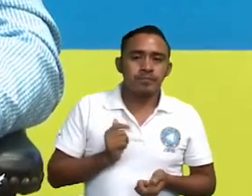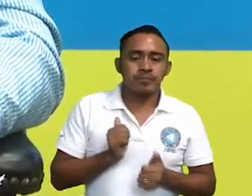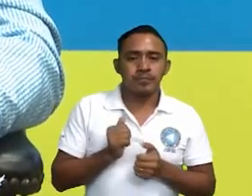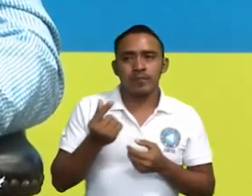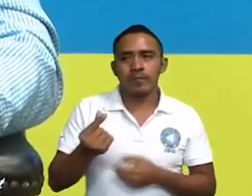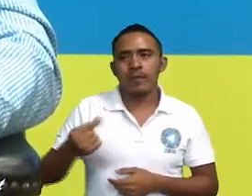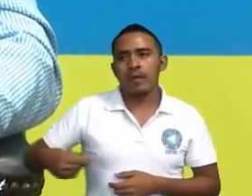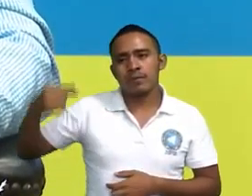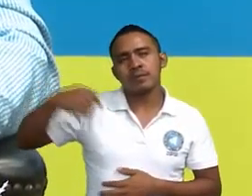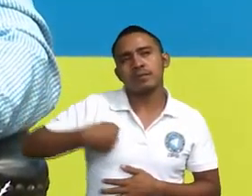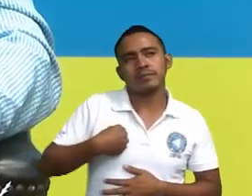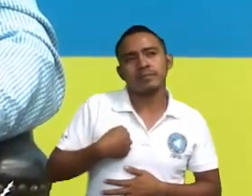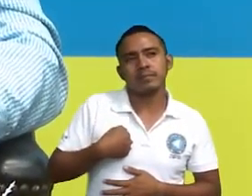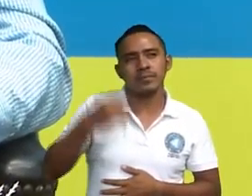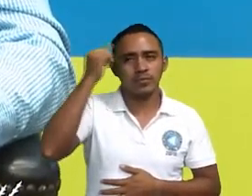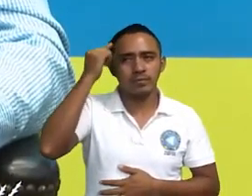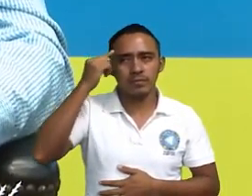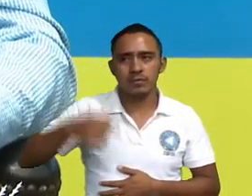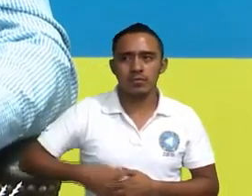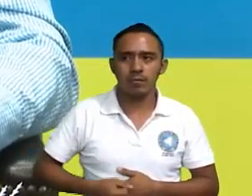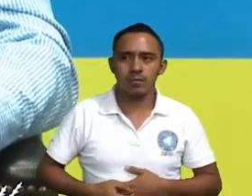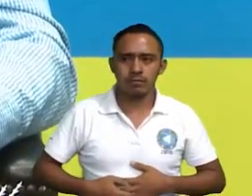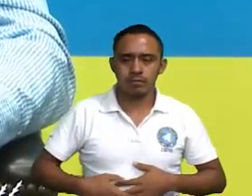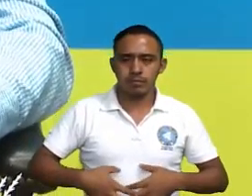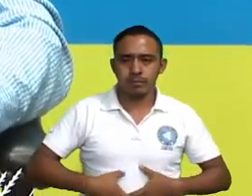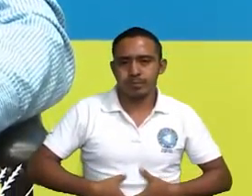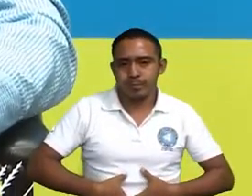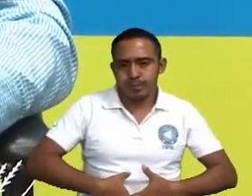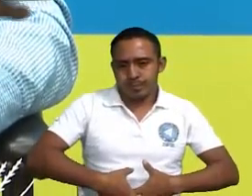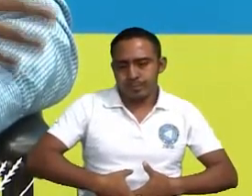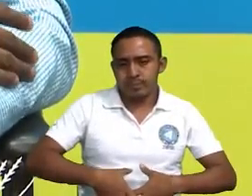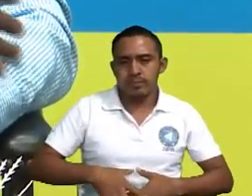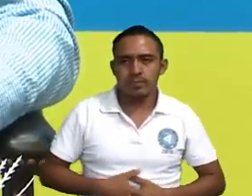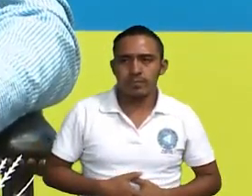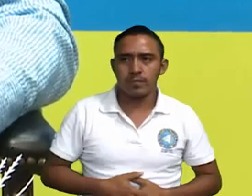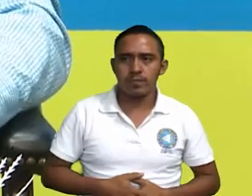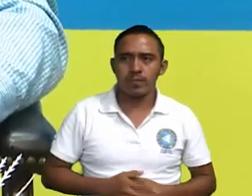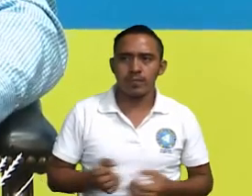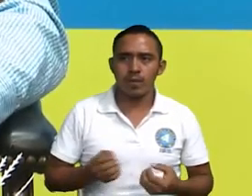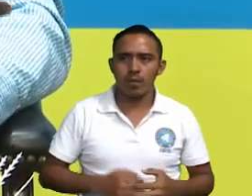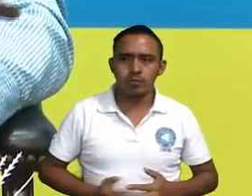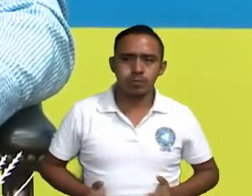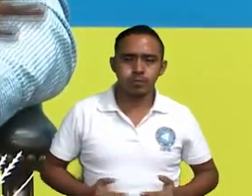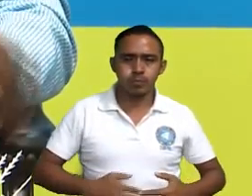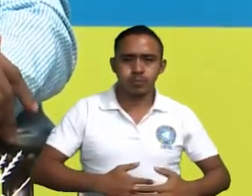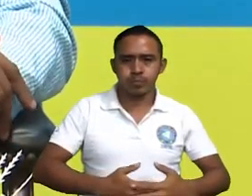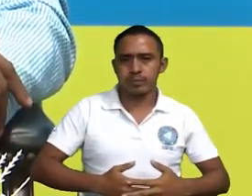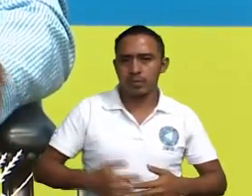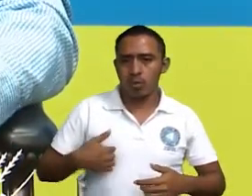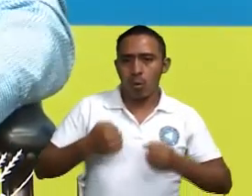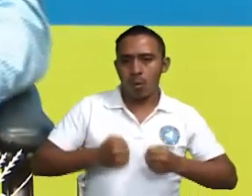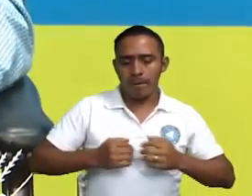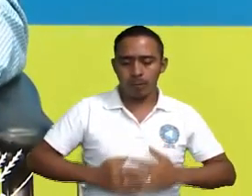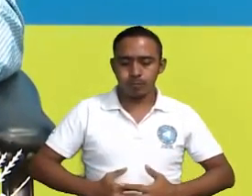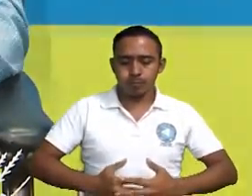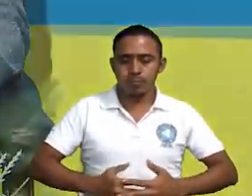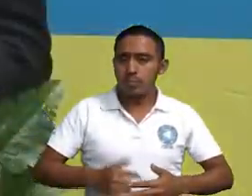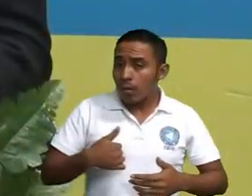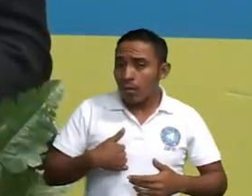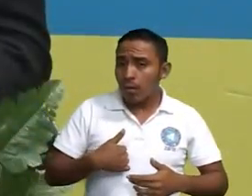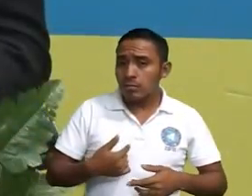a mí se me ocurre el agrandamiento del abdomen. No. O estar panzoncito, no tiene nada que ver con eso. No.